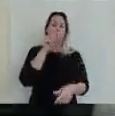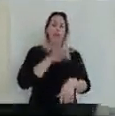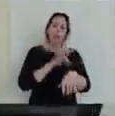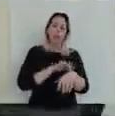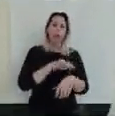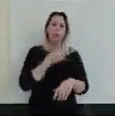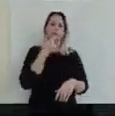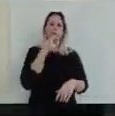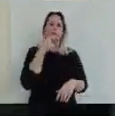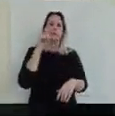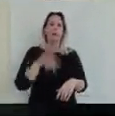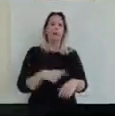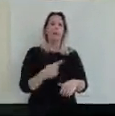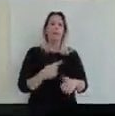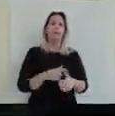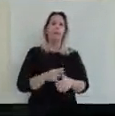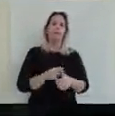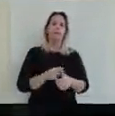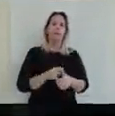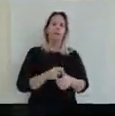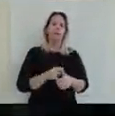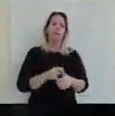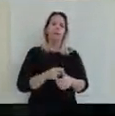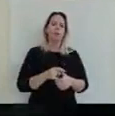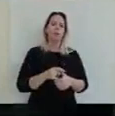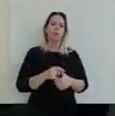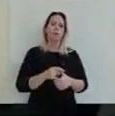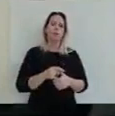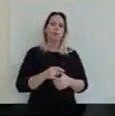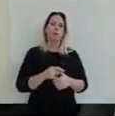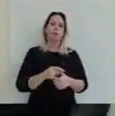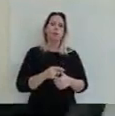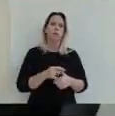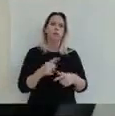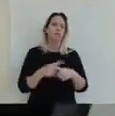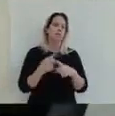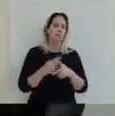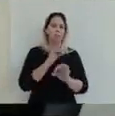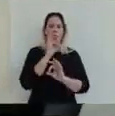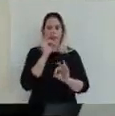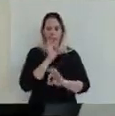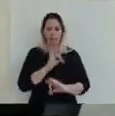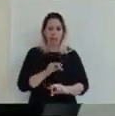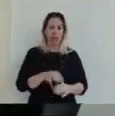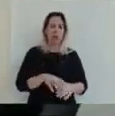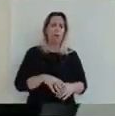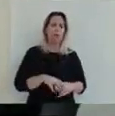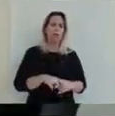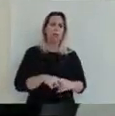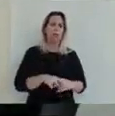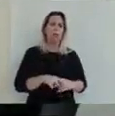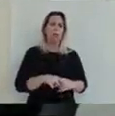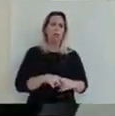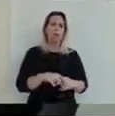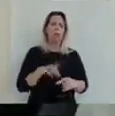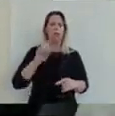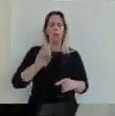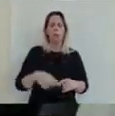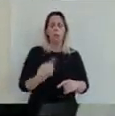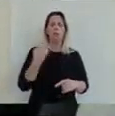supuesto, sumarme y decir que de ninguna manera ningún tipo de proselitismo. Además, fuimos convocados para